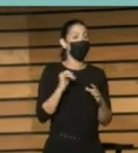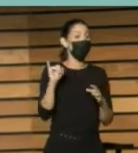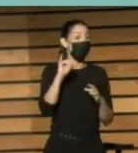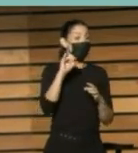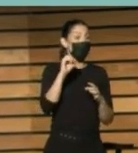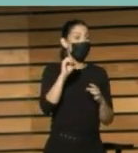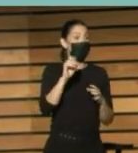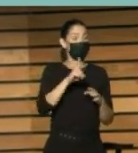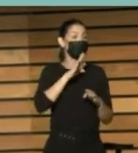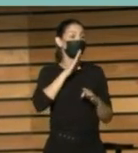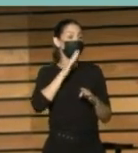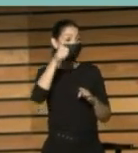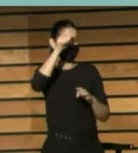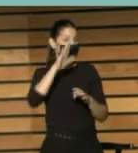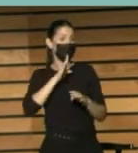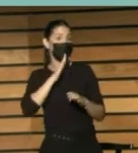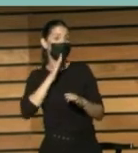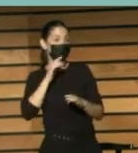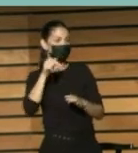cierto, maravillosa